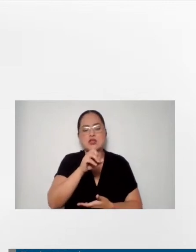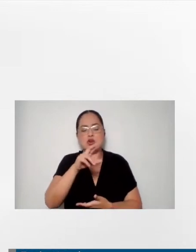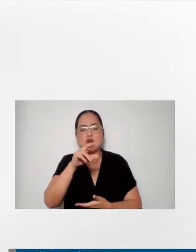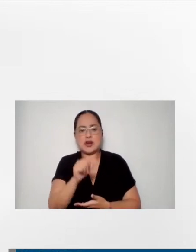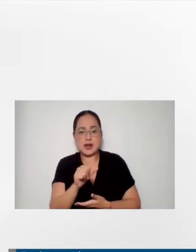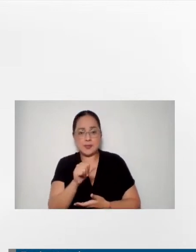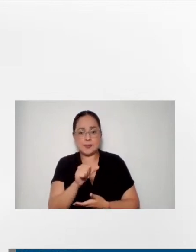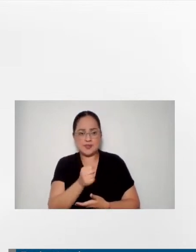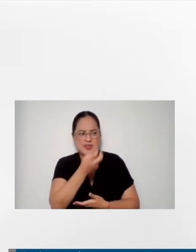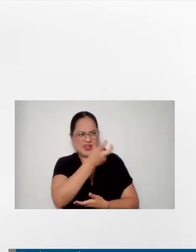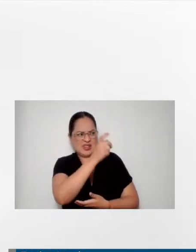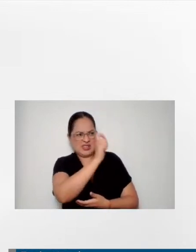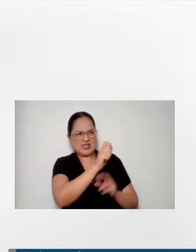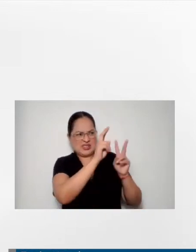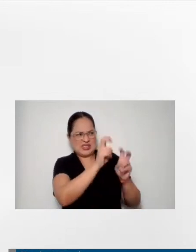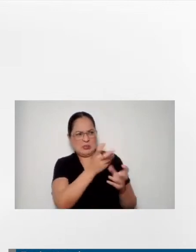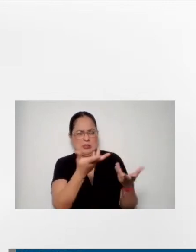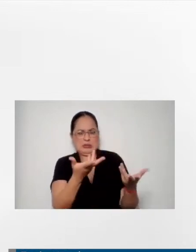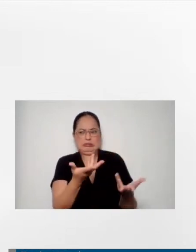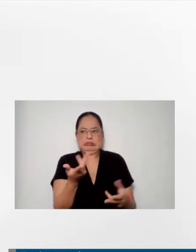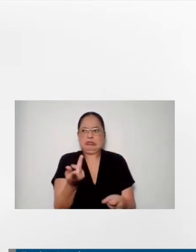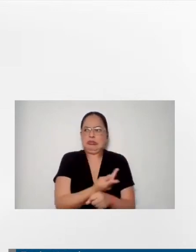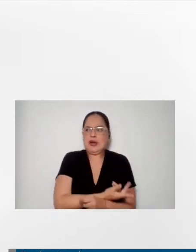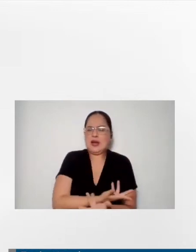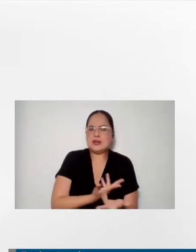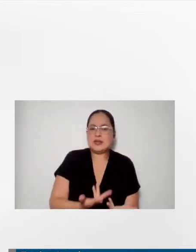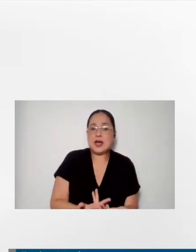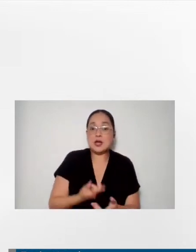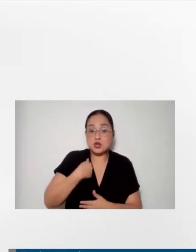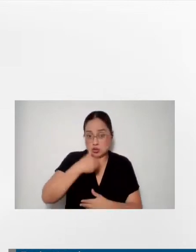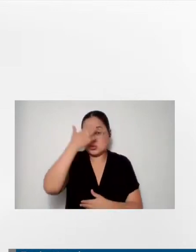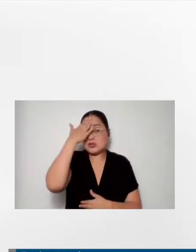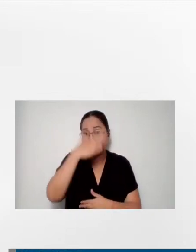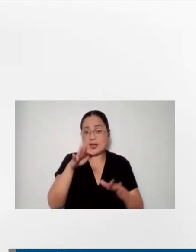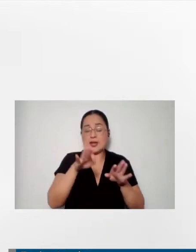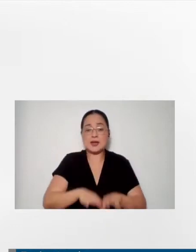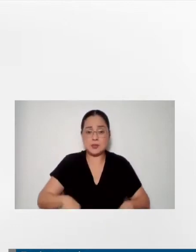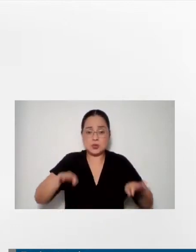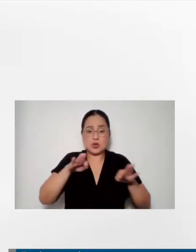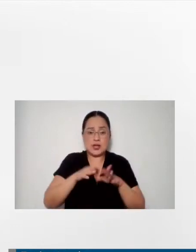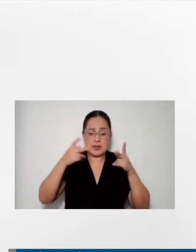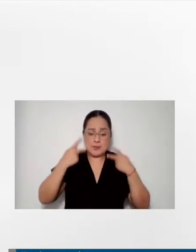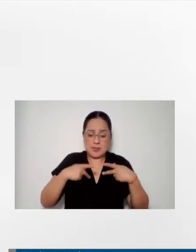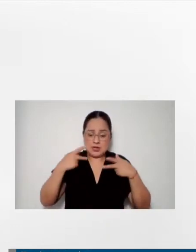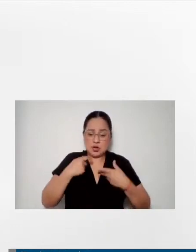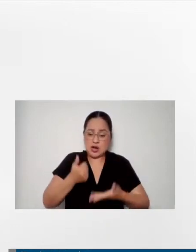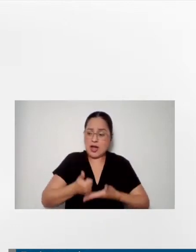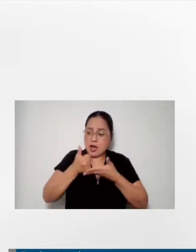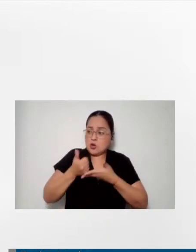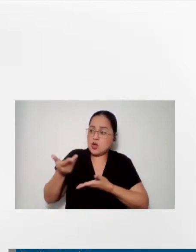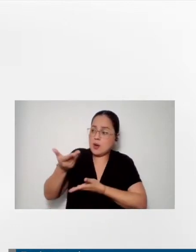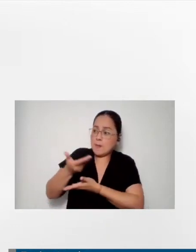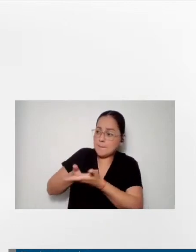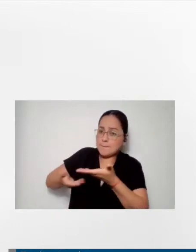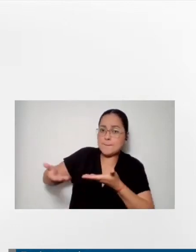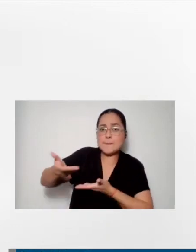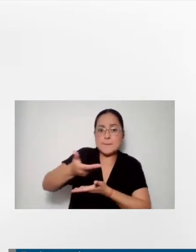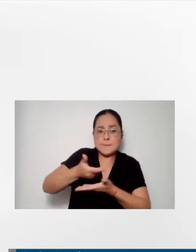además la mediación me parece sumamente relevante en esta materia de alimentos. Y bueno, en mediación hay esto que se llama el MAN,